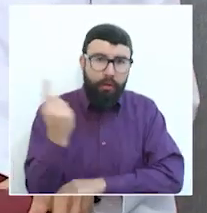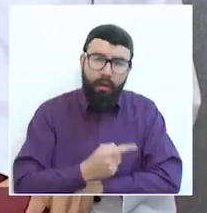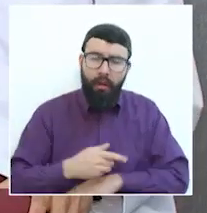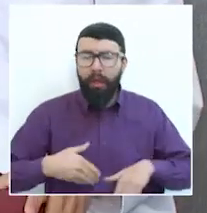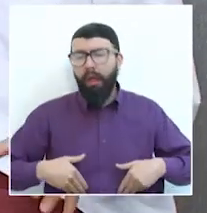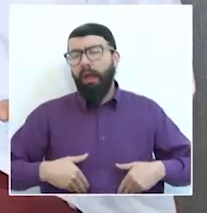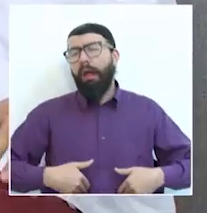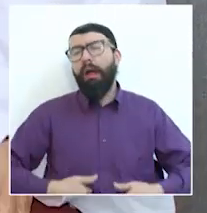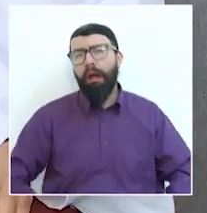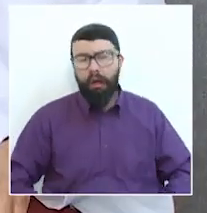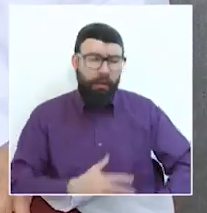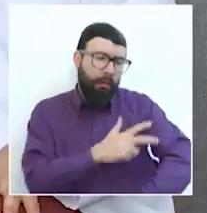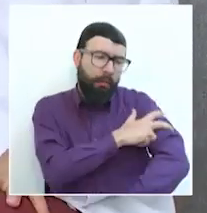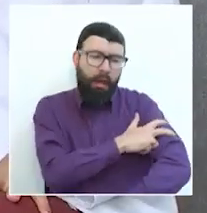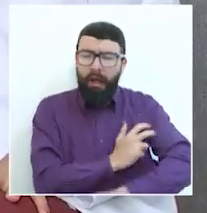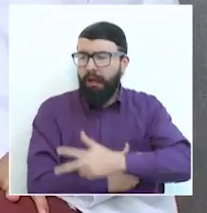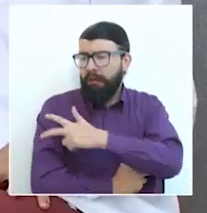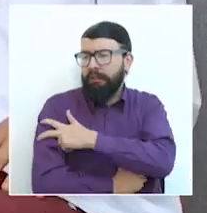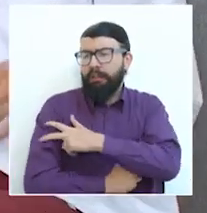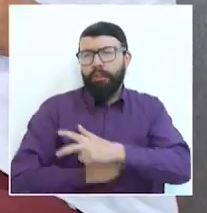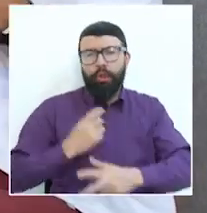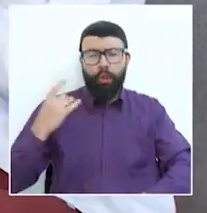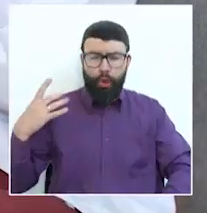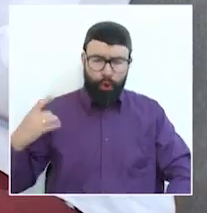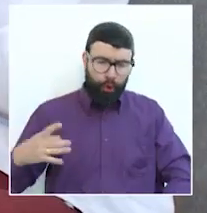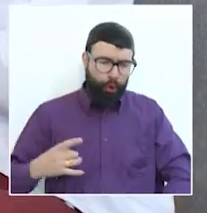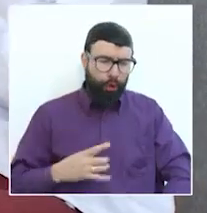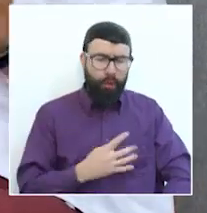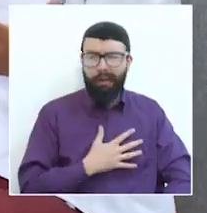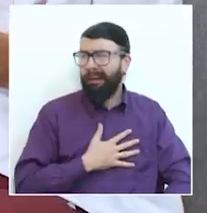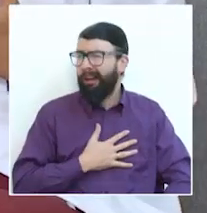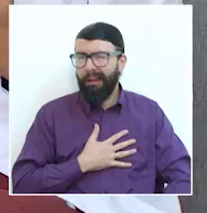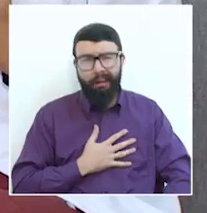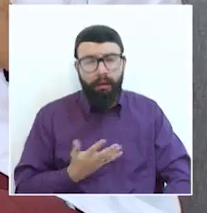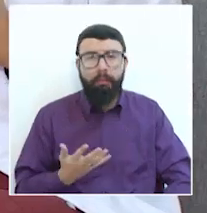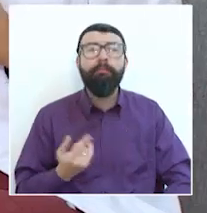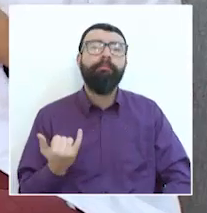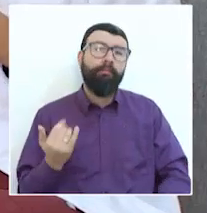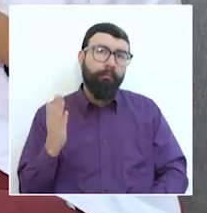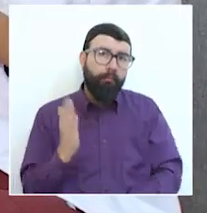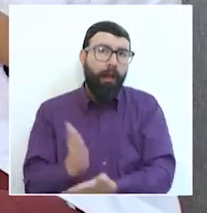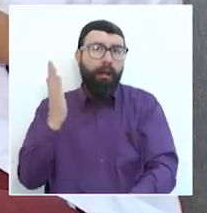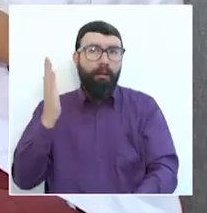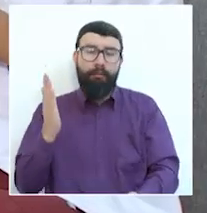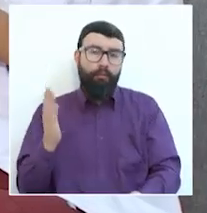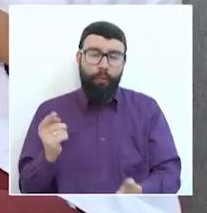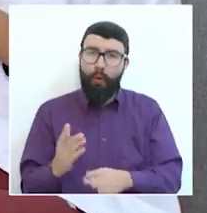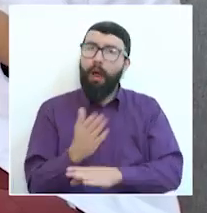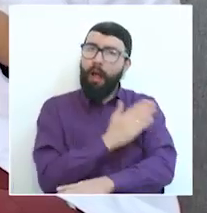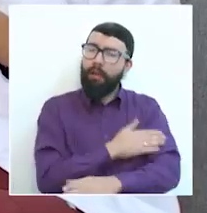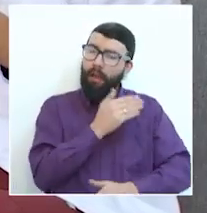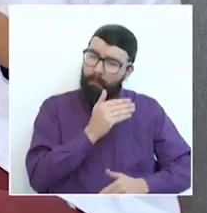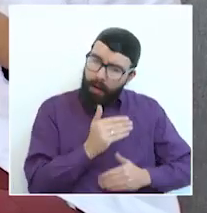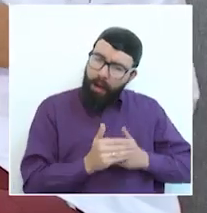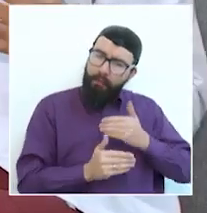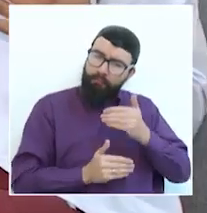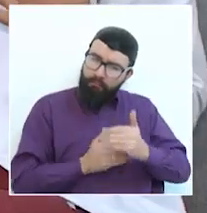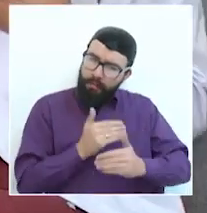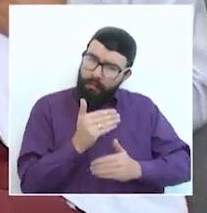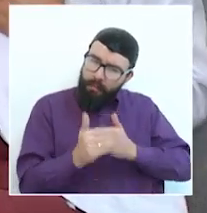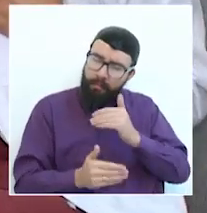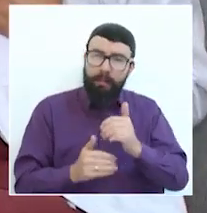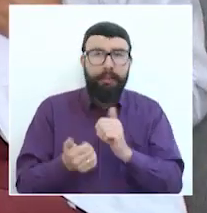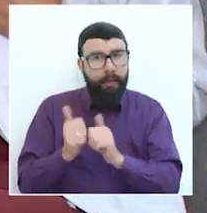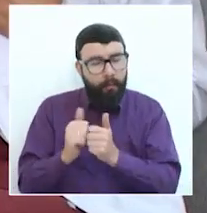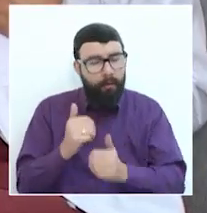agotados, con dolores musculares, con dolores articulares, y pasa muchas veces lo que cuenta el doctor Jorge Enrique Rojas, y